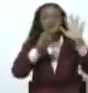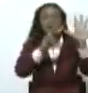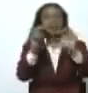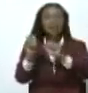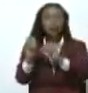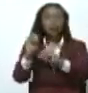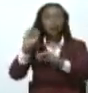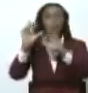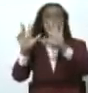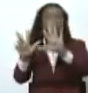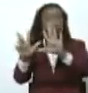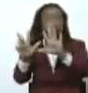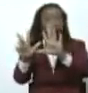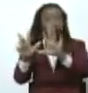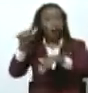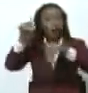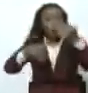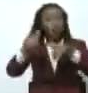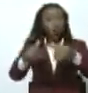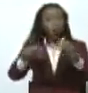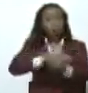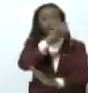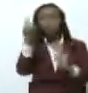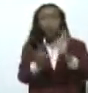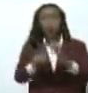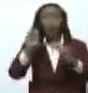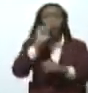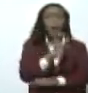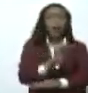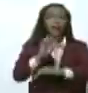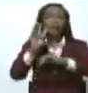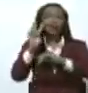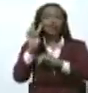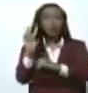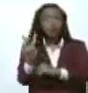62.708 votos, para un total de